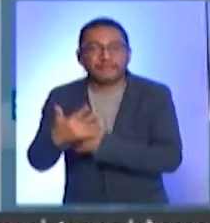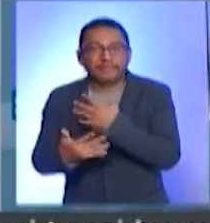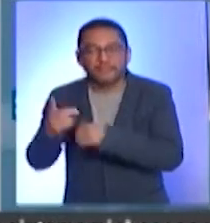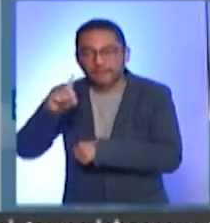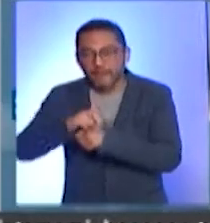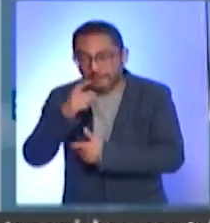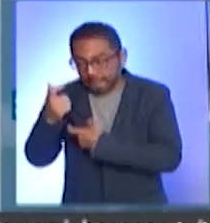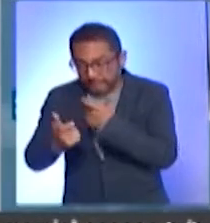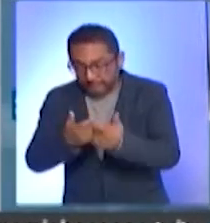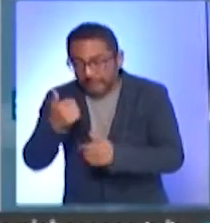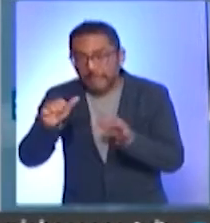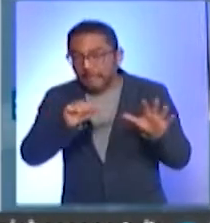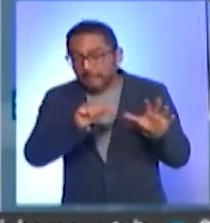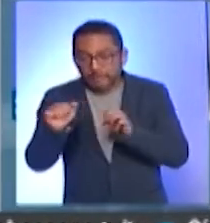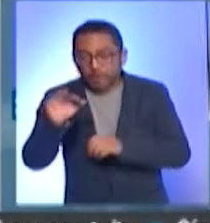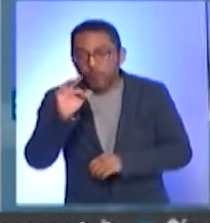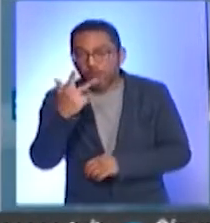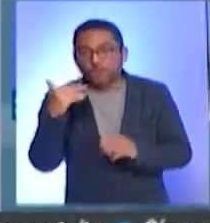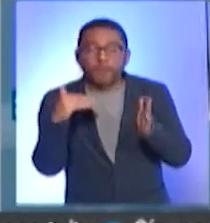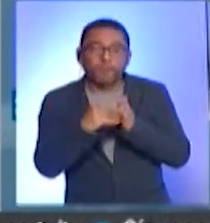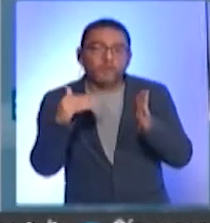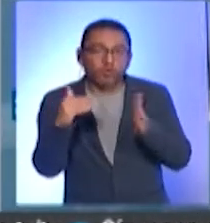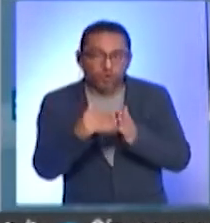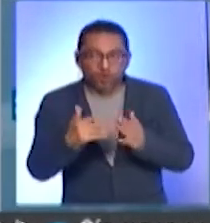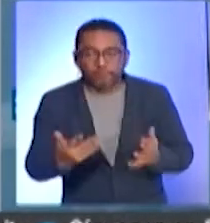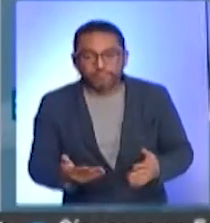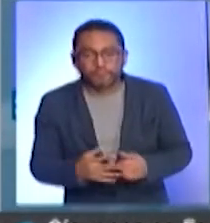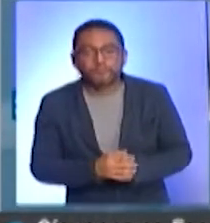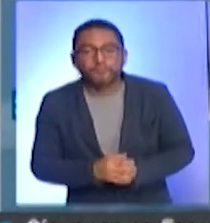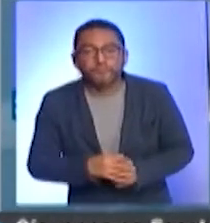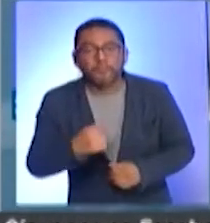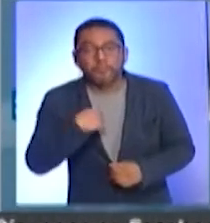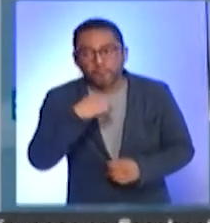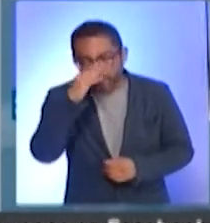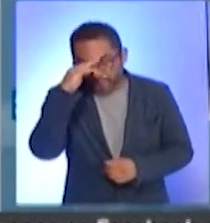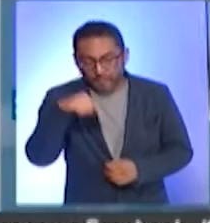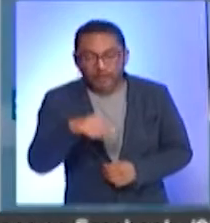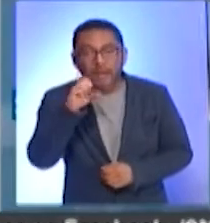648 de septiembre